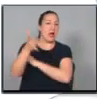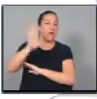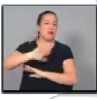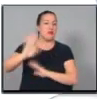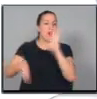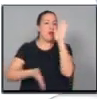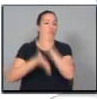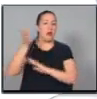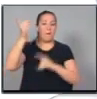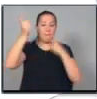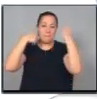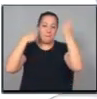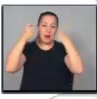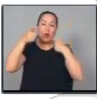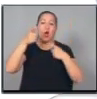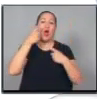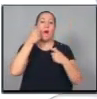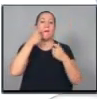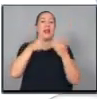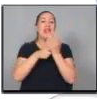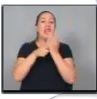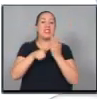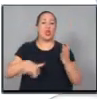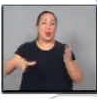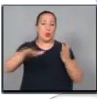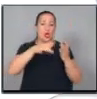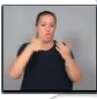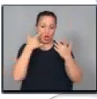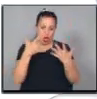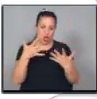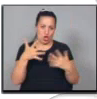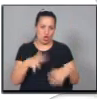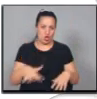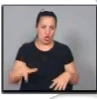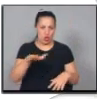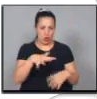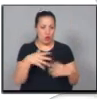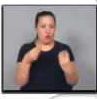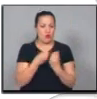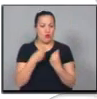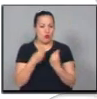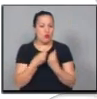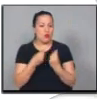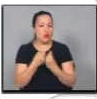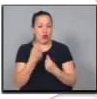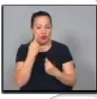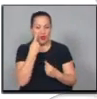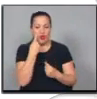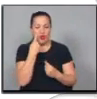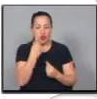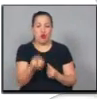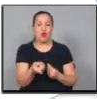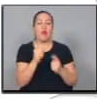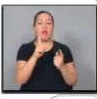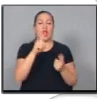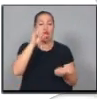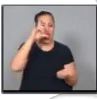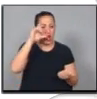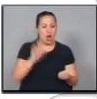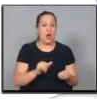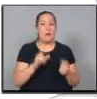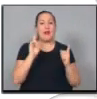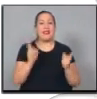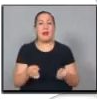Era el carnicero del barrio, ¿no? Muy conocido, obviamente, por muy muchos. Muy conocido de Arce López, también de Santiago Corona, que es